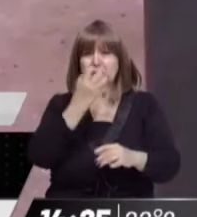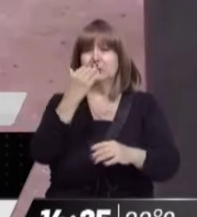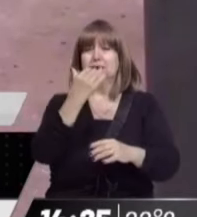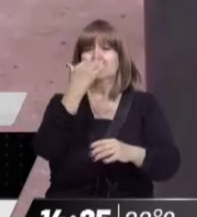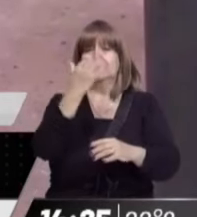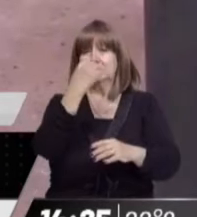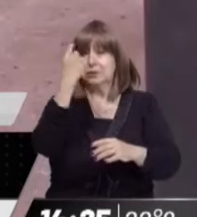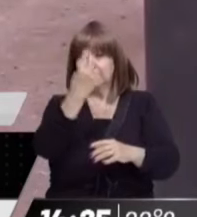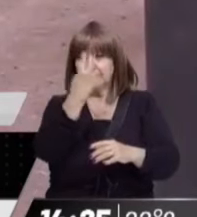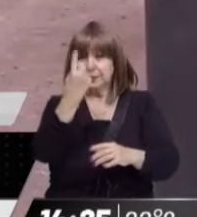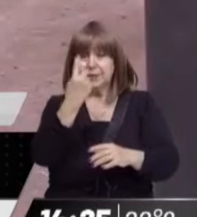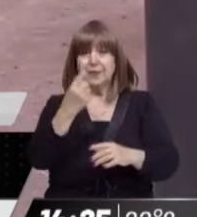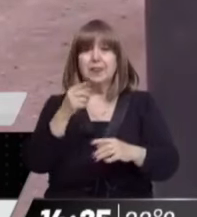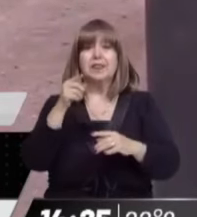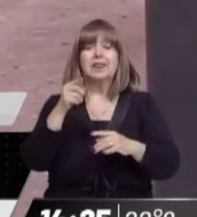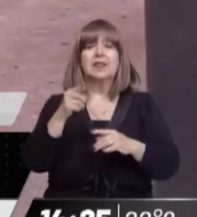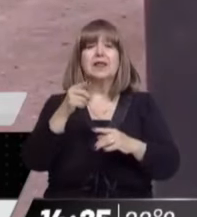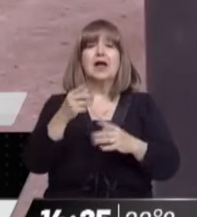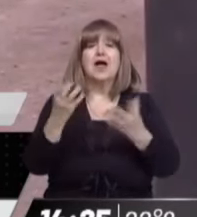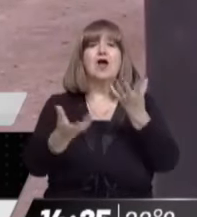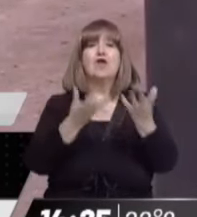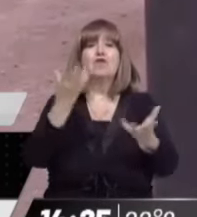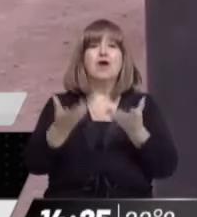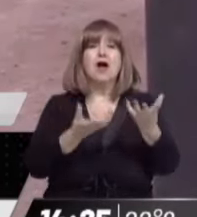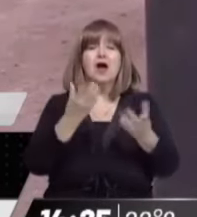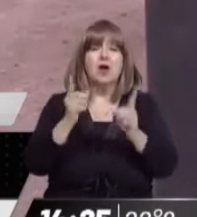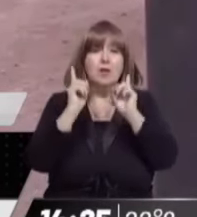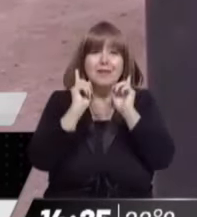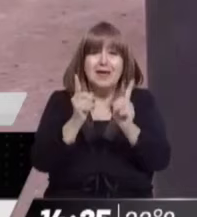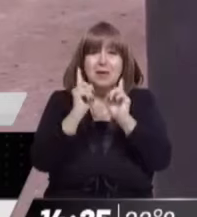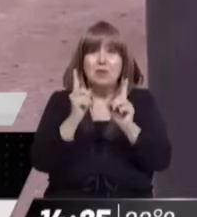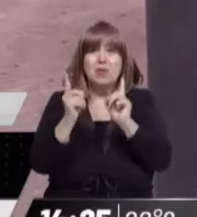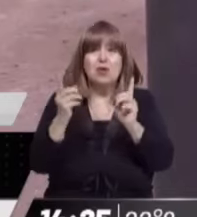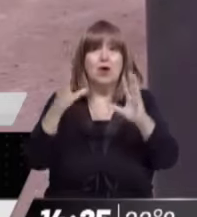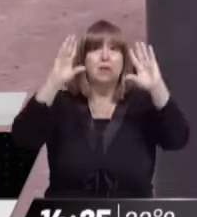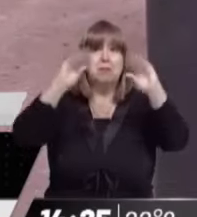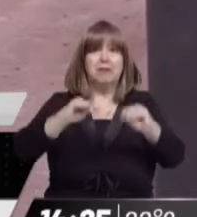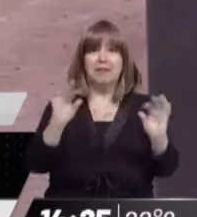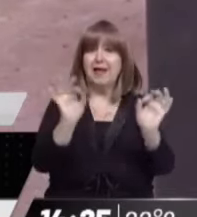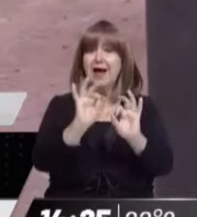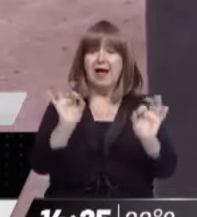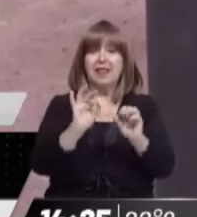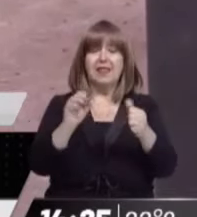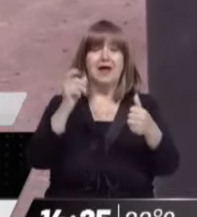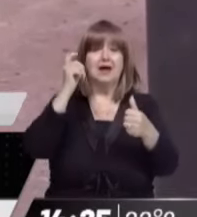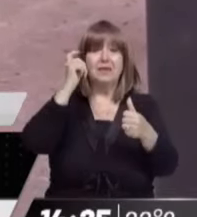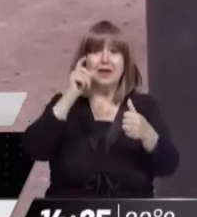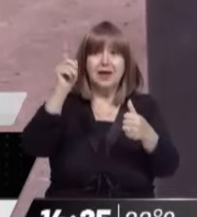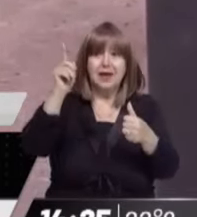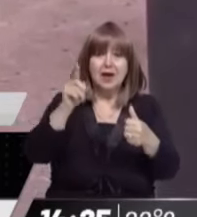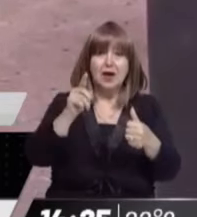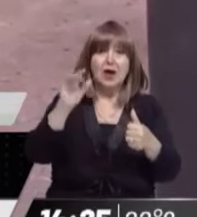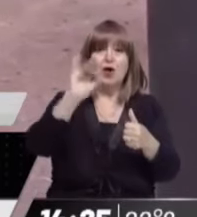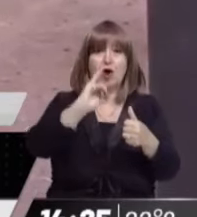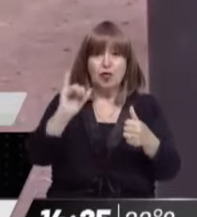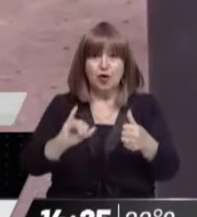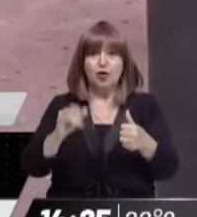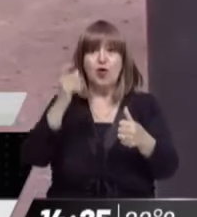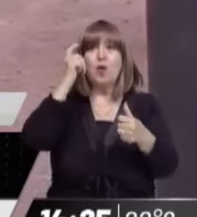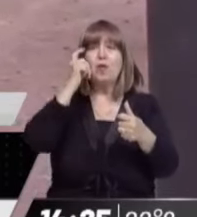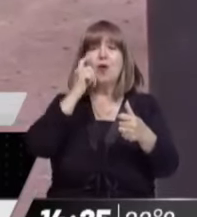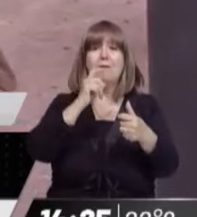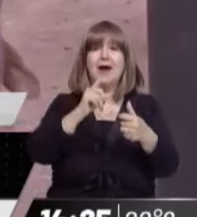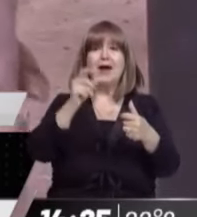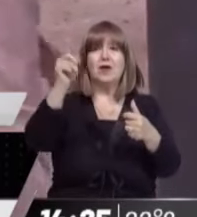Les decía y reitero, el fuego no está controlado. Están trabajando bomberos de Godoy Cruz, de la Valle, de Las Heras. En este lugar